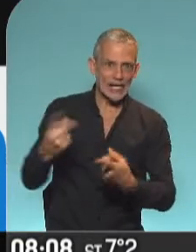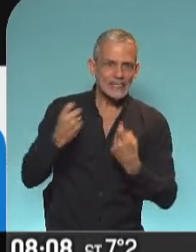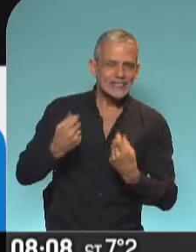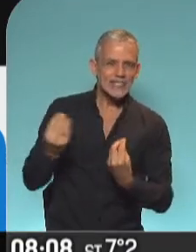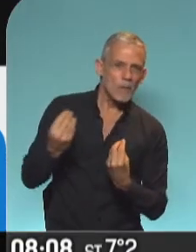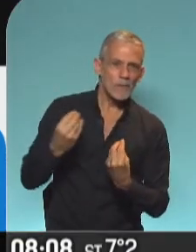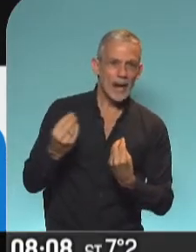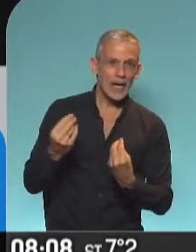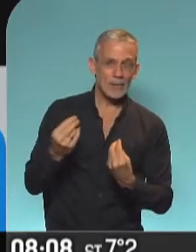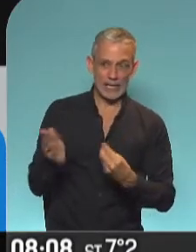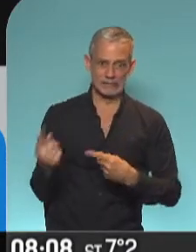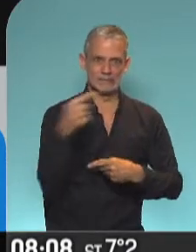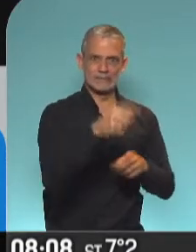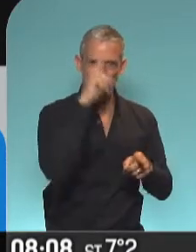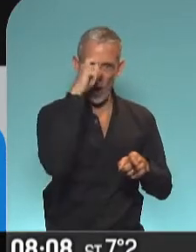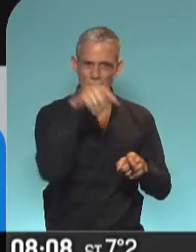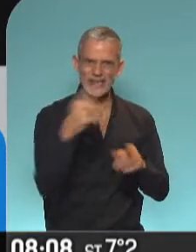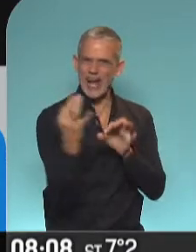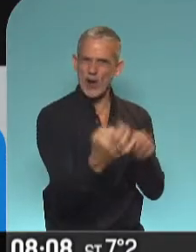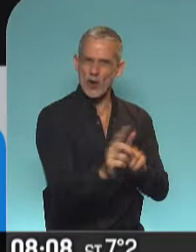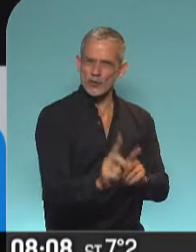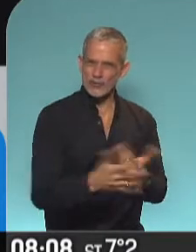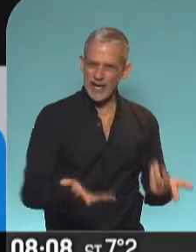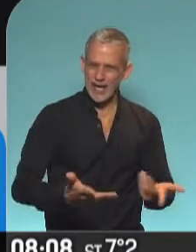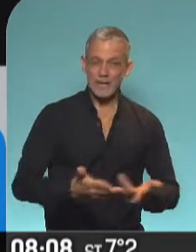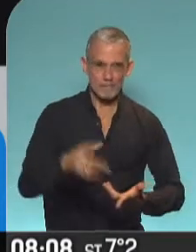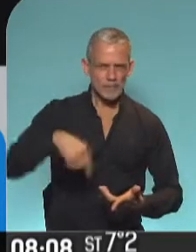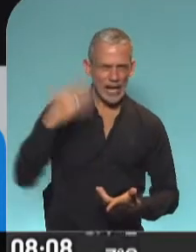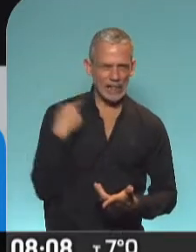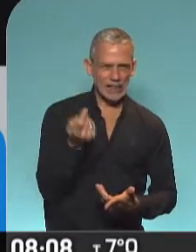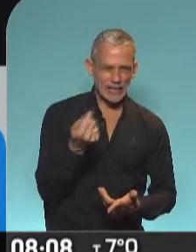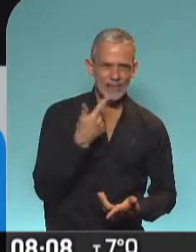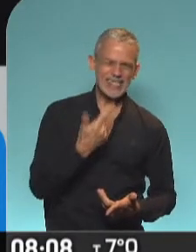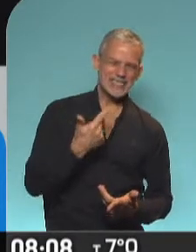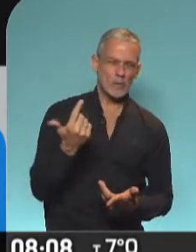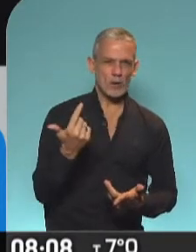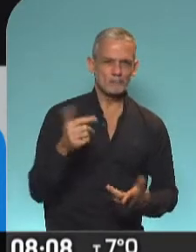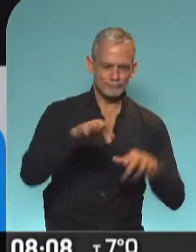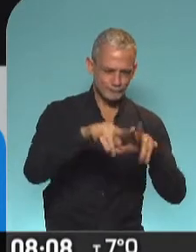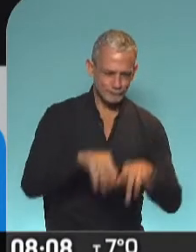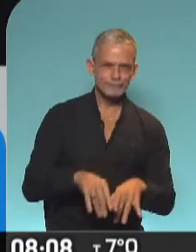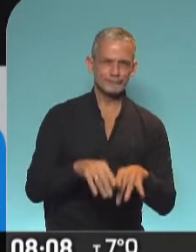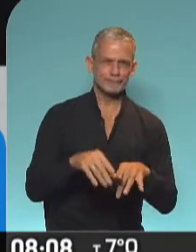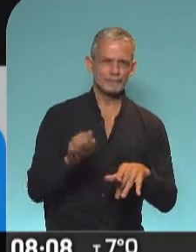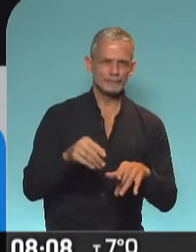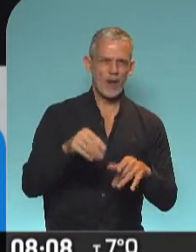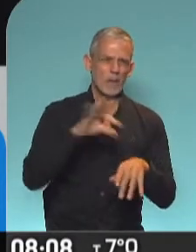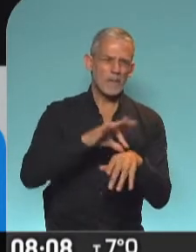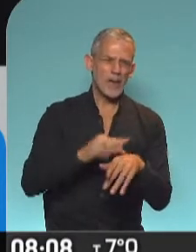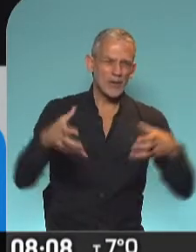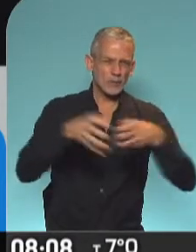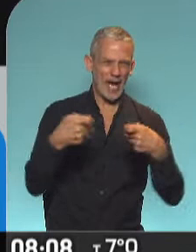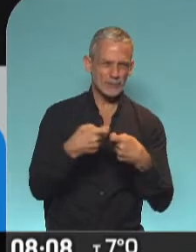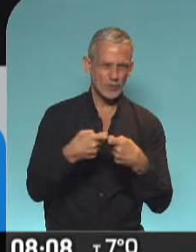que esto no adquiera dimensiones mucho más graves, ¿no? Recién hablábamos que la carta a todo el pueblo argentino de los intensivistas, es decir, de los médicos de